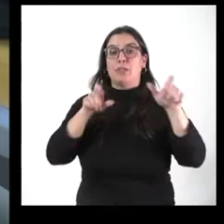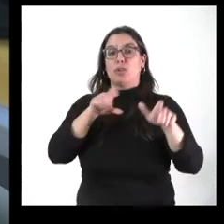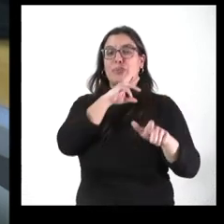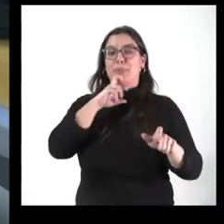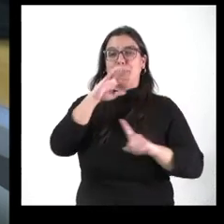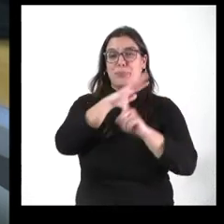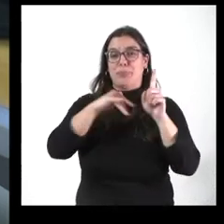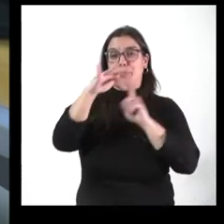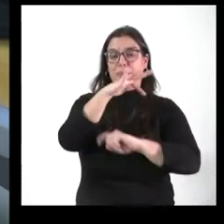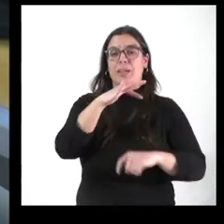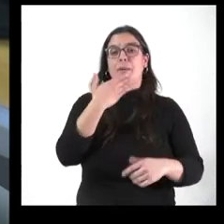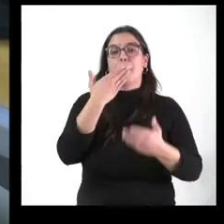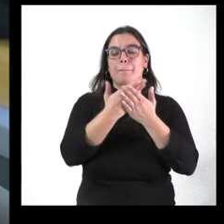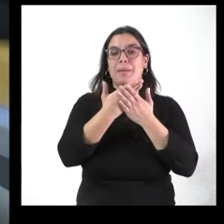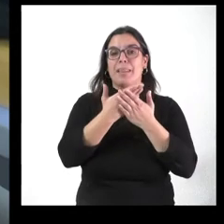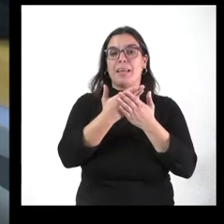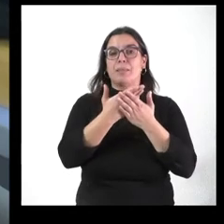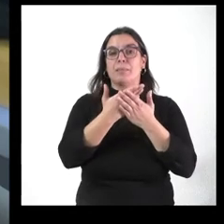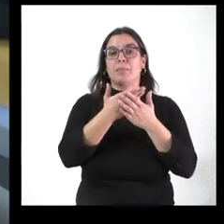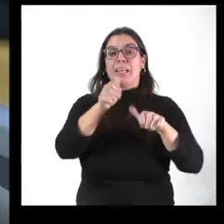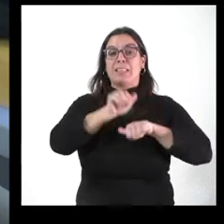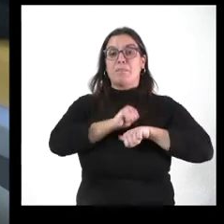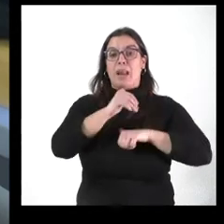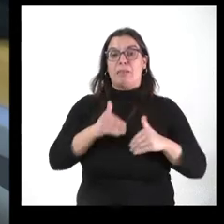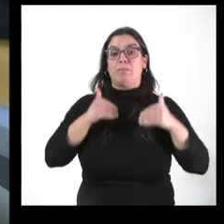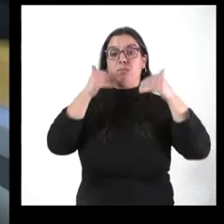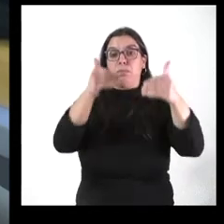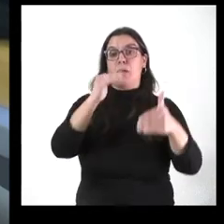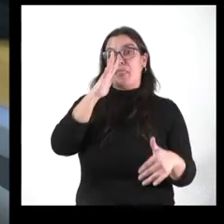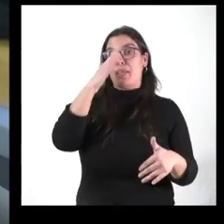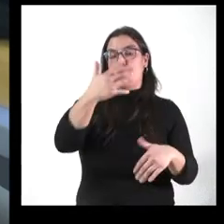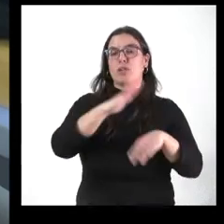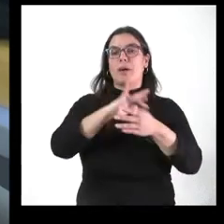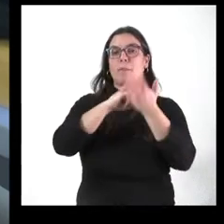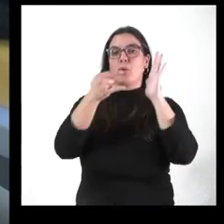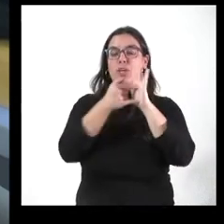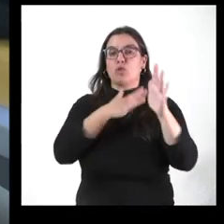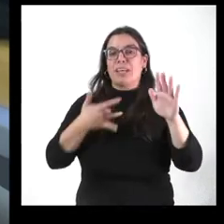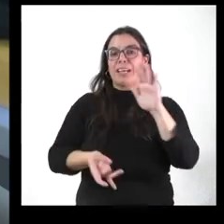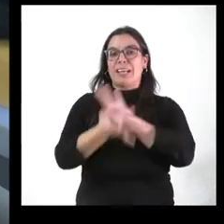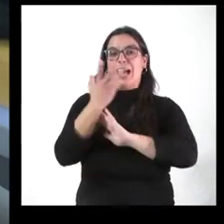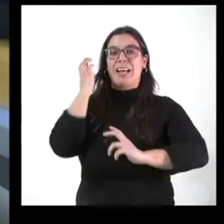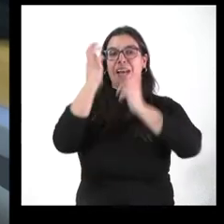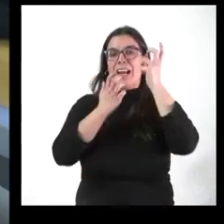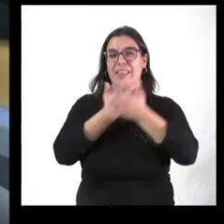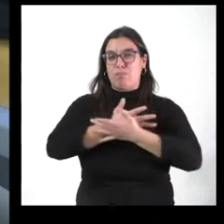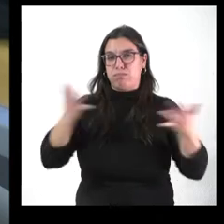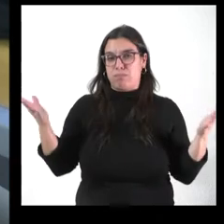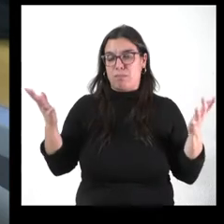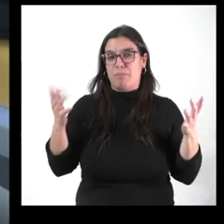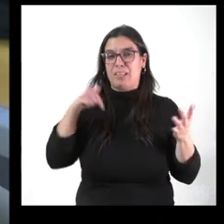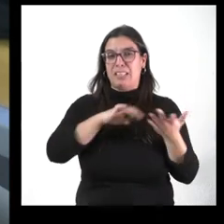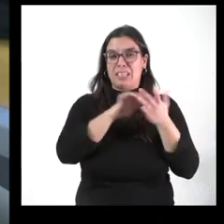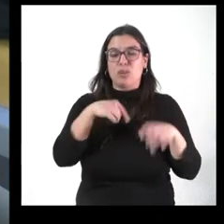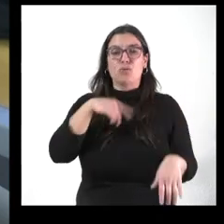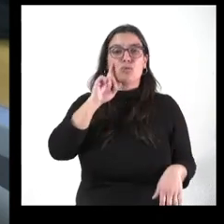una moratoria de cinco años para los proyectos de ganadería Industrial en Castilla y León No sé si